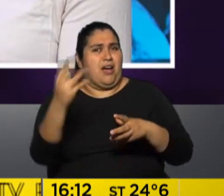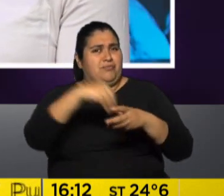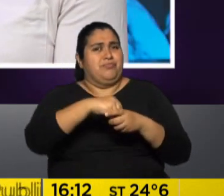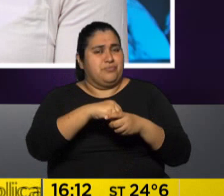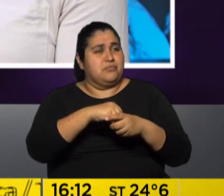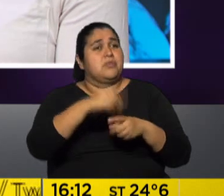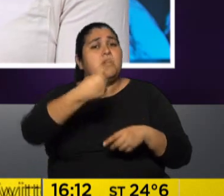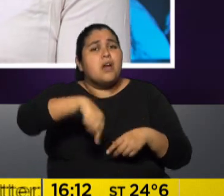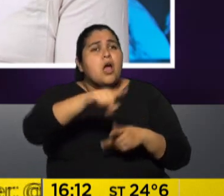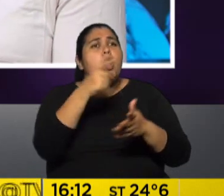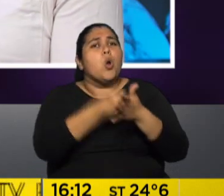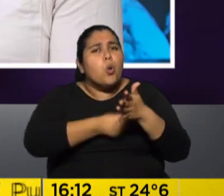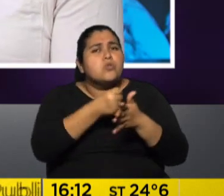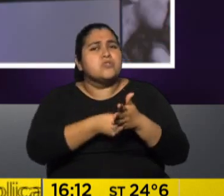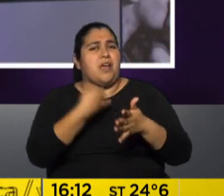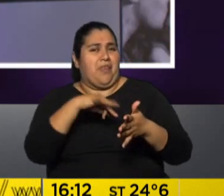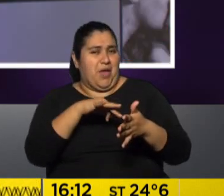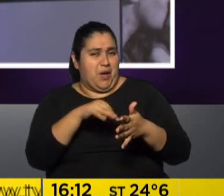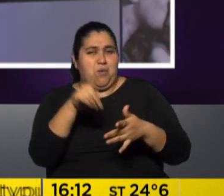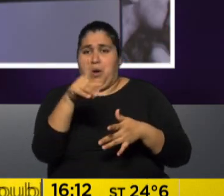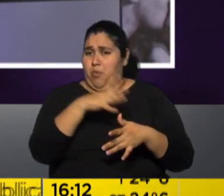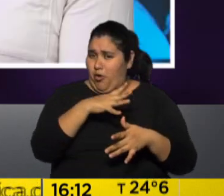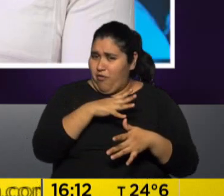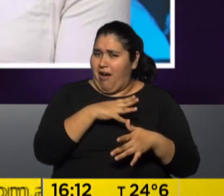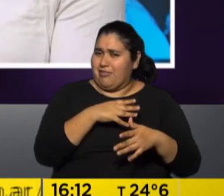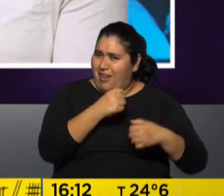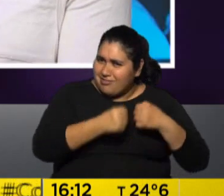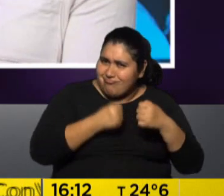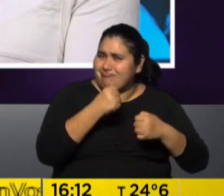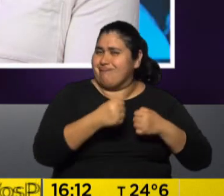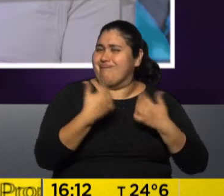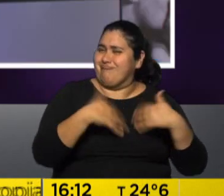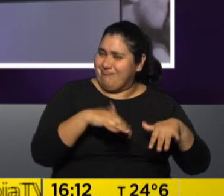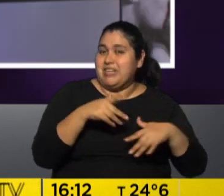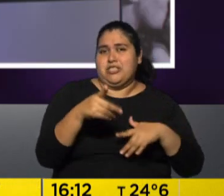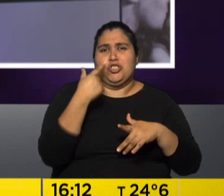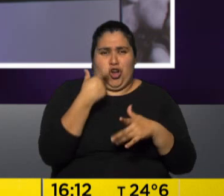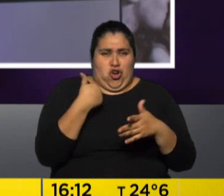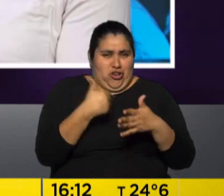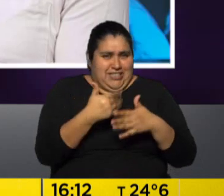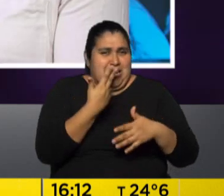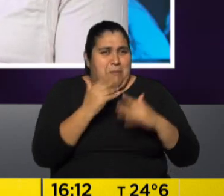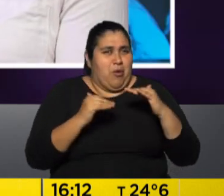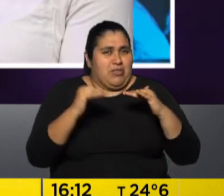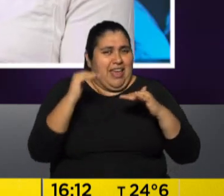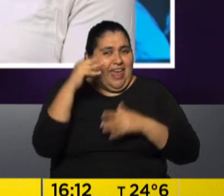que bueno, que su lucha... Bueno, vos todavía estás ahí en el campo de batalla. Yo estoy cerca de la línea, pero todavía lo veo de